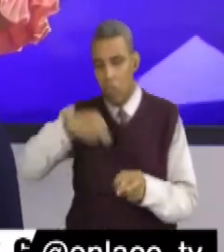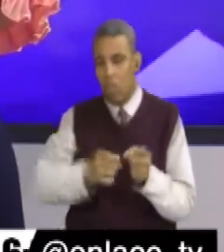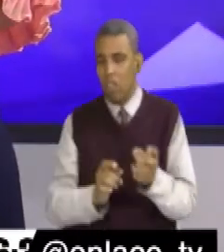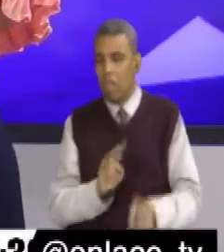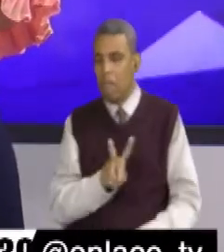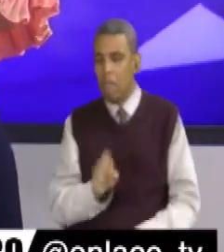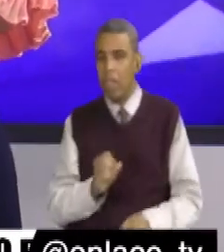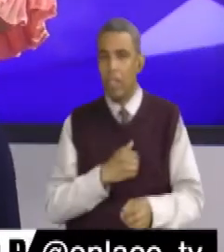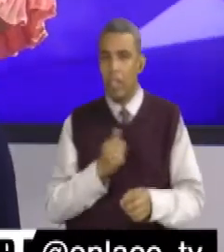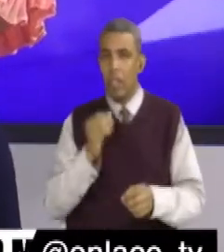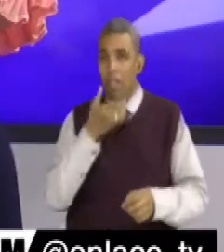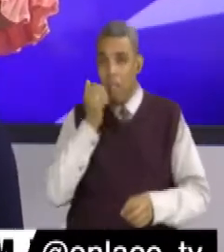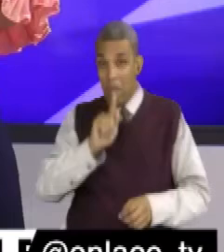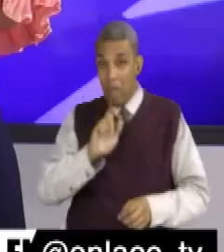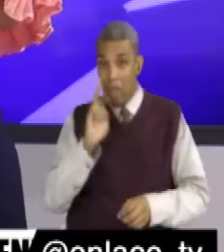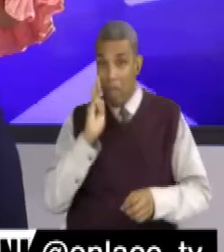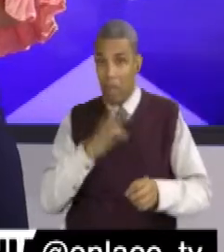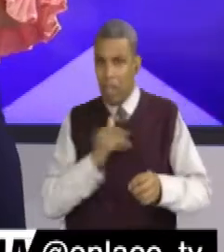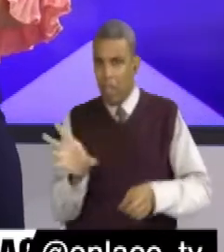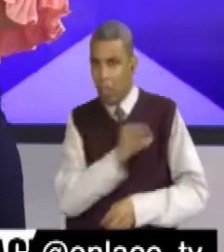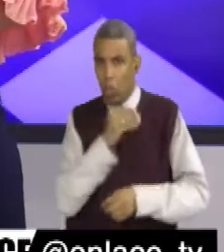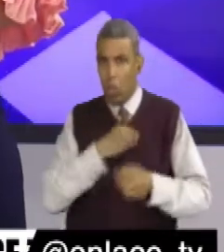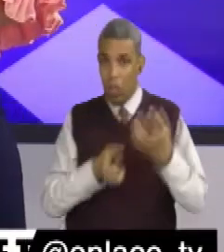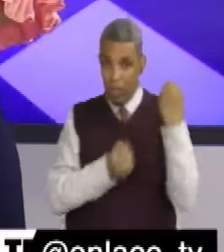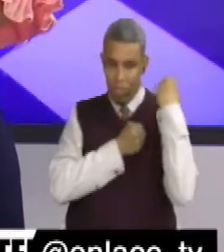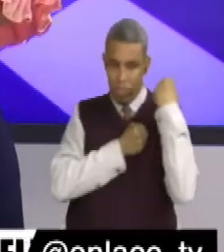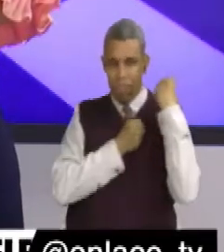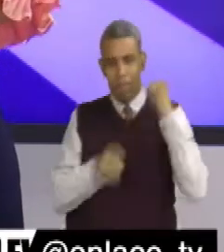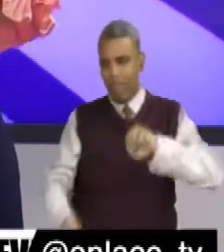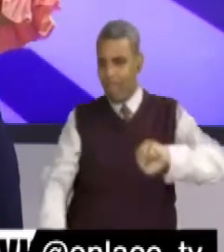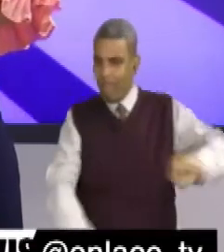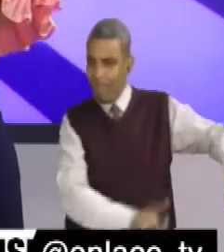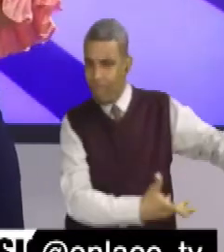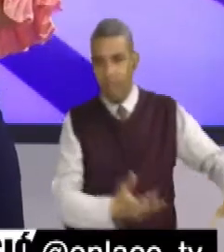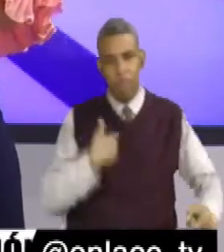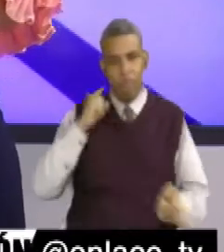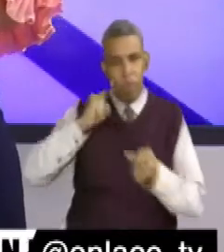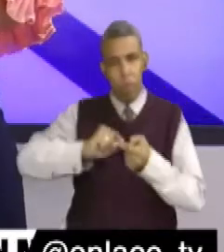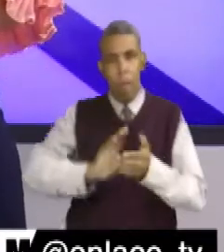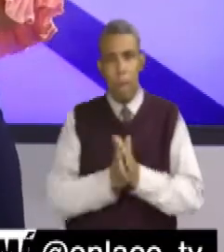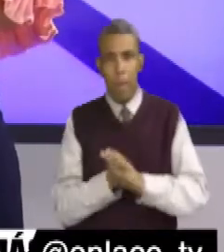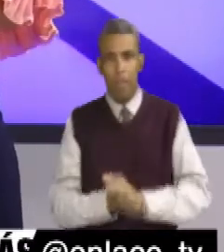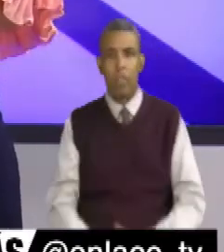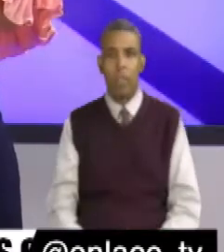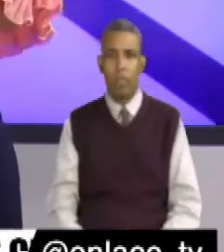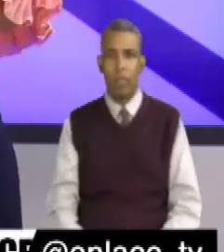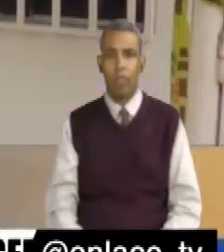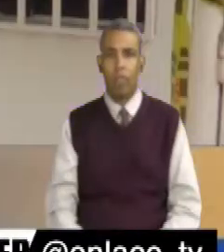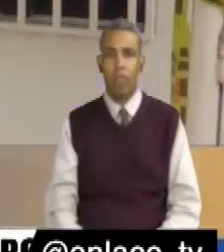las armas. En instantes, el desarrollo de estas y otras informaciones de su interés aquí en Enlace Noticias.